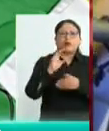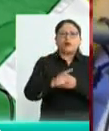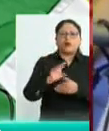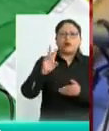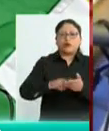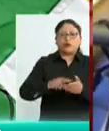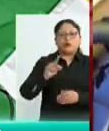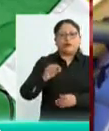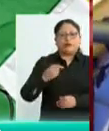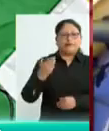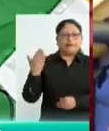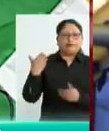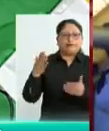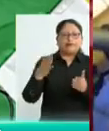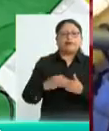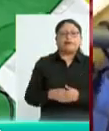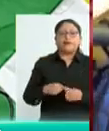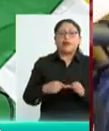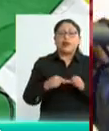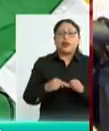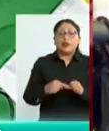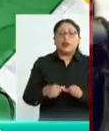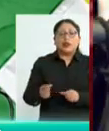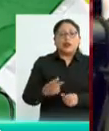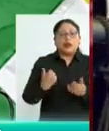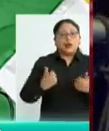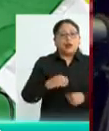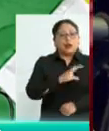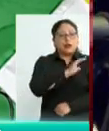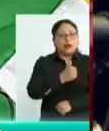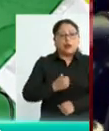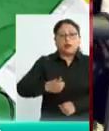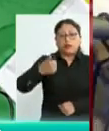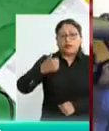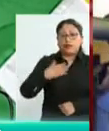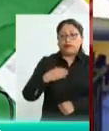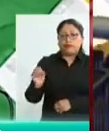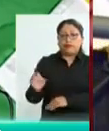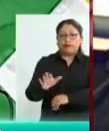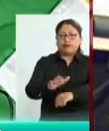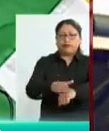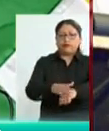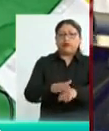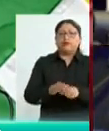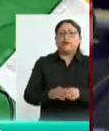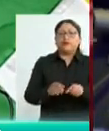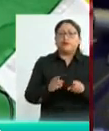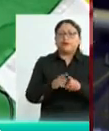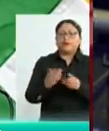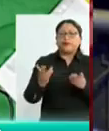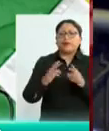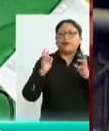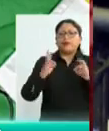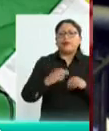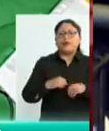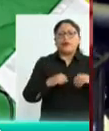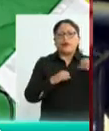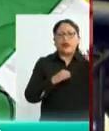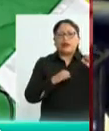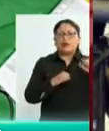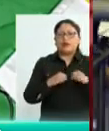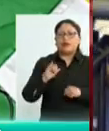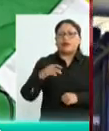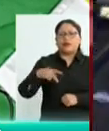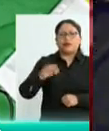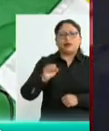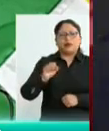de 2020. Y esto se lo digo no solamente como autoridad, sino como orgullosa militante del instrumento político más grande de la historia